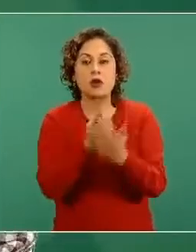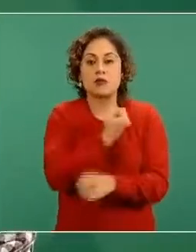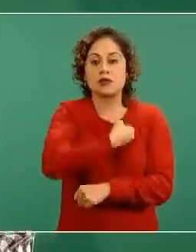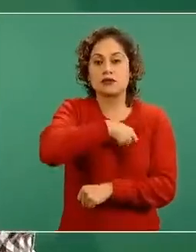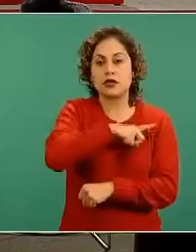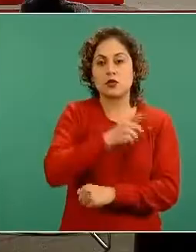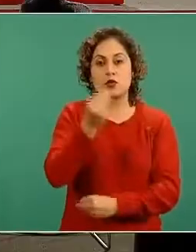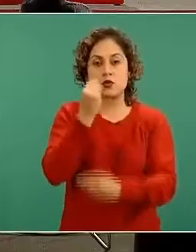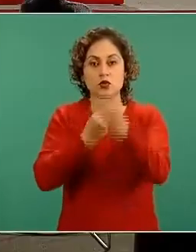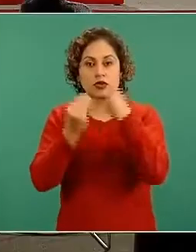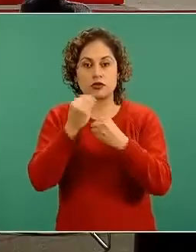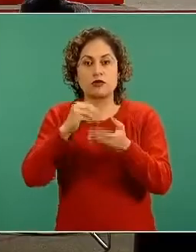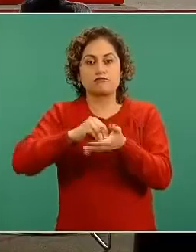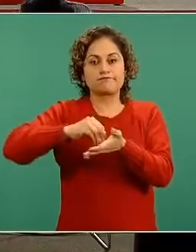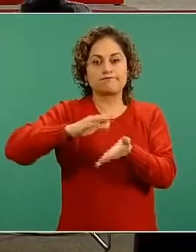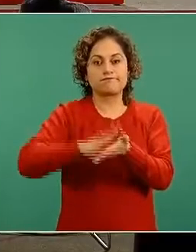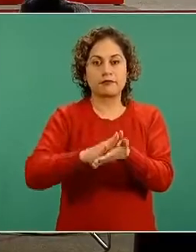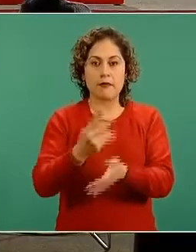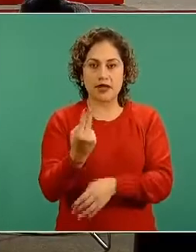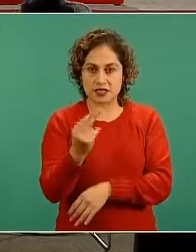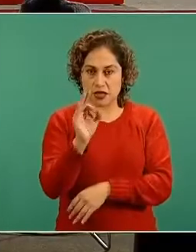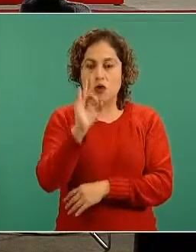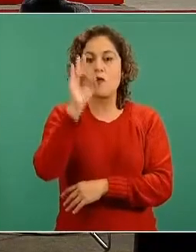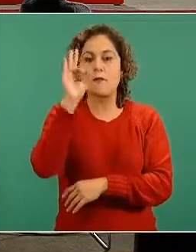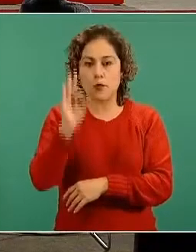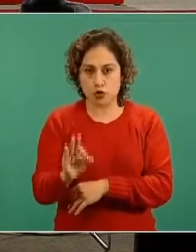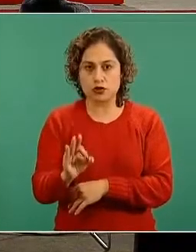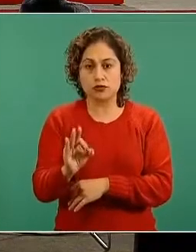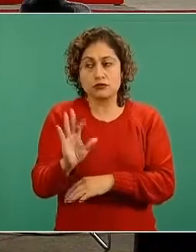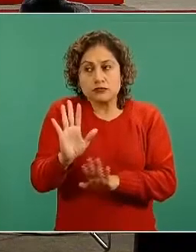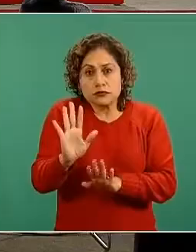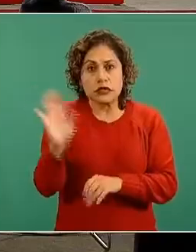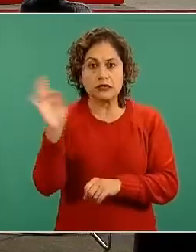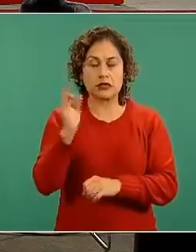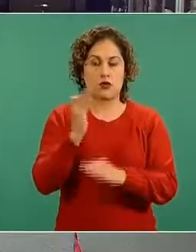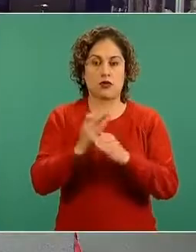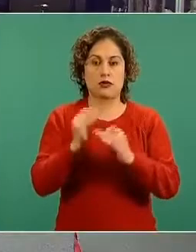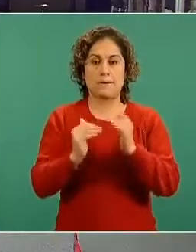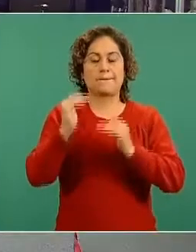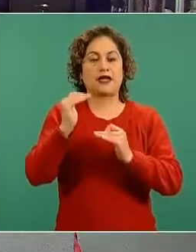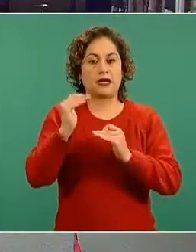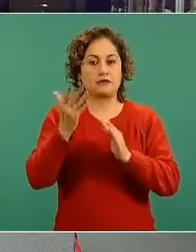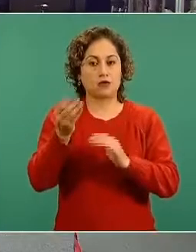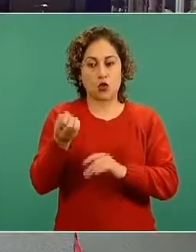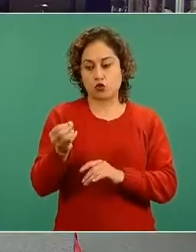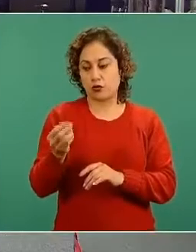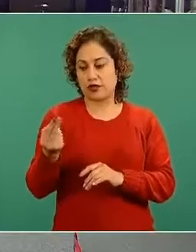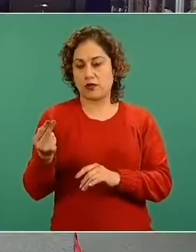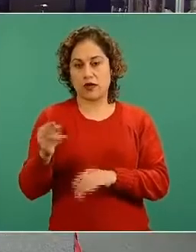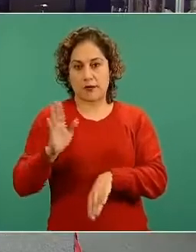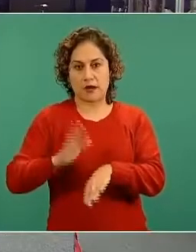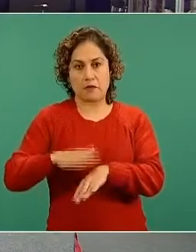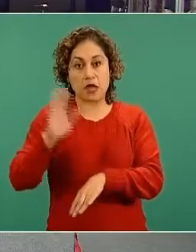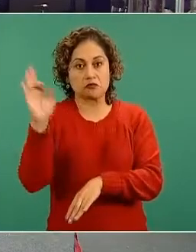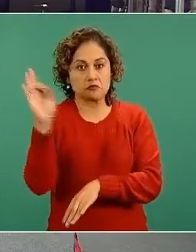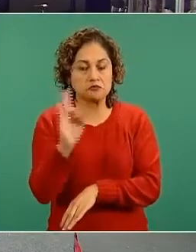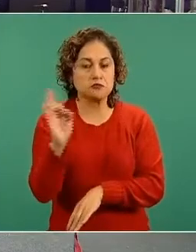este 25%. Esto posiblemente aumentó un poco más después en octubre, noviembre y